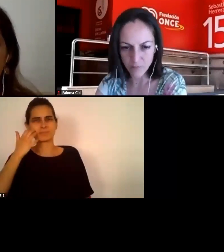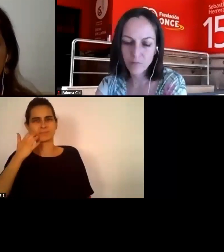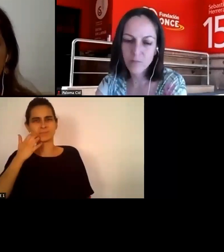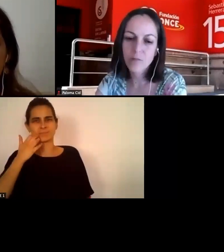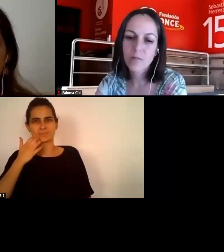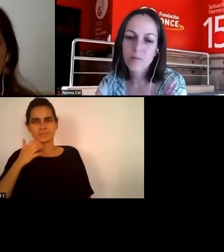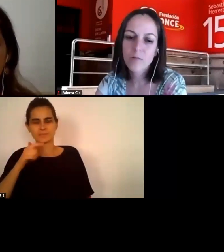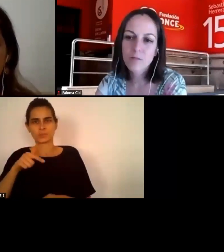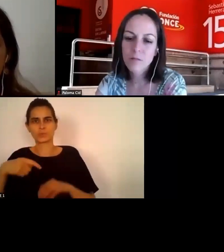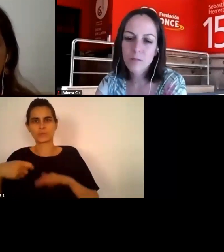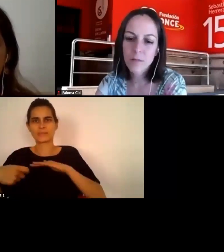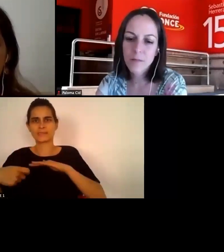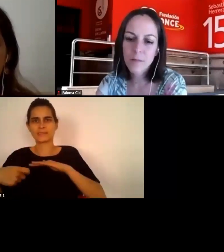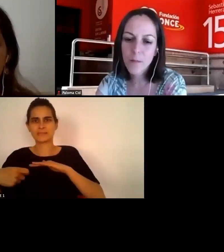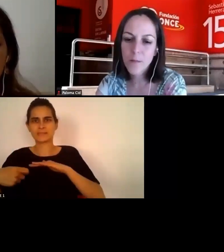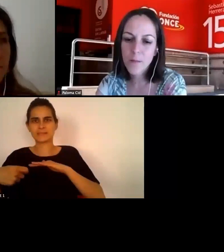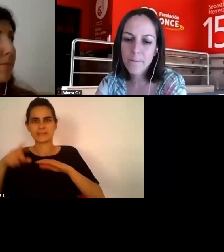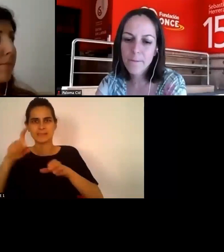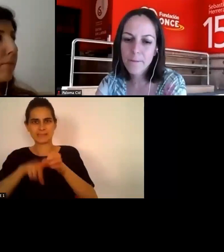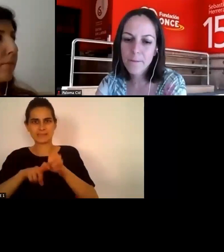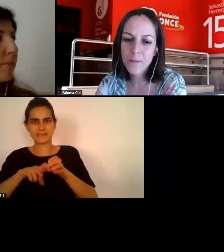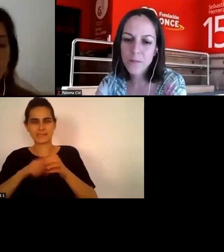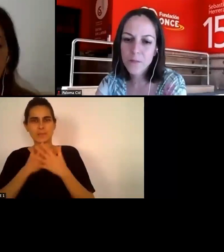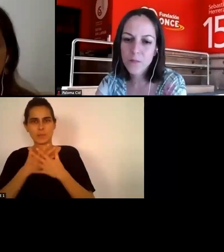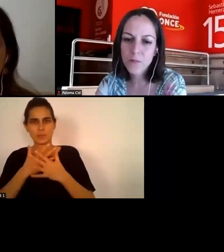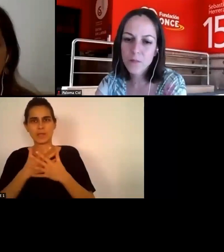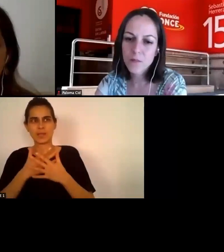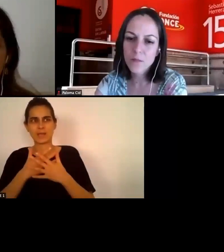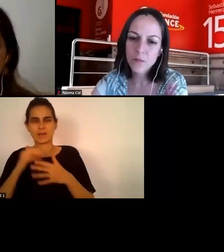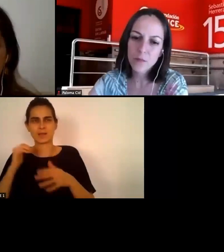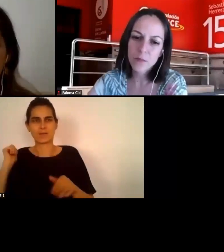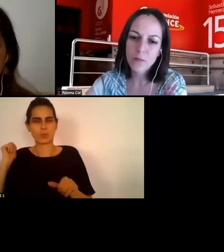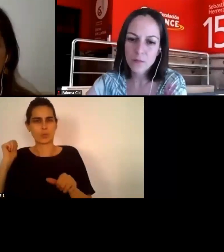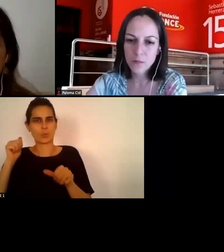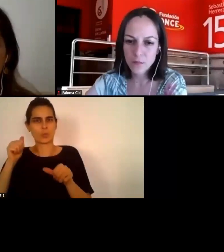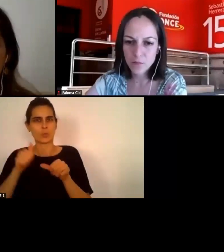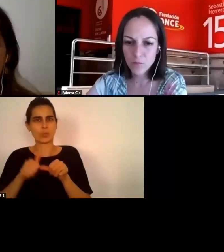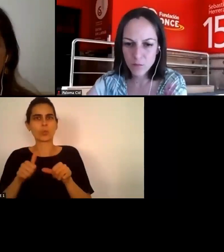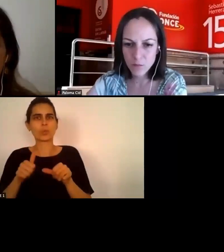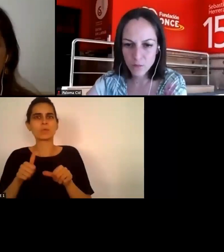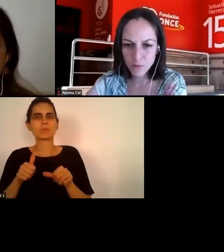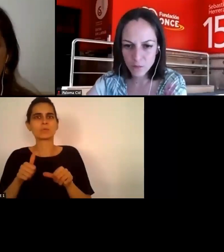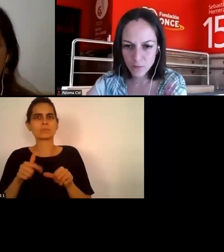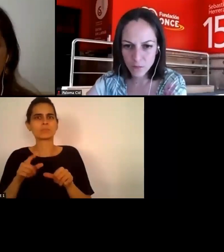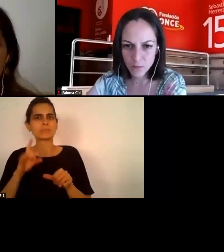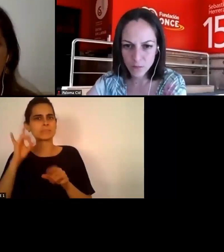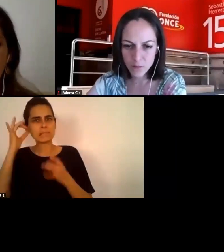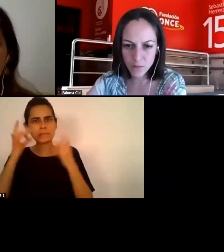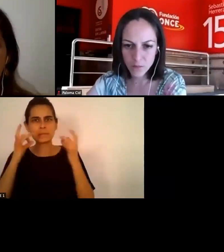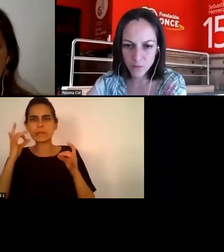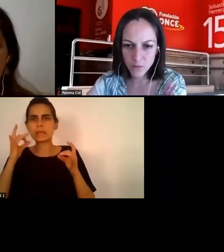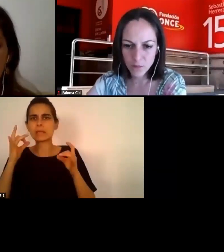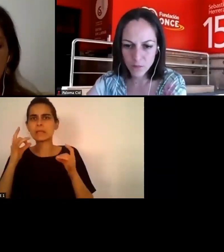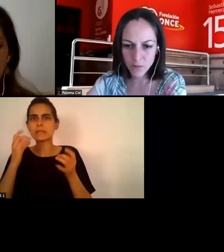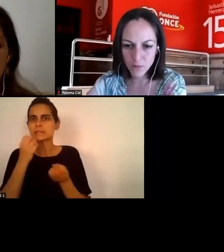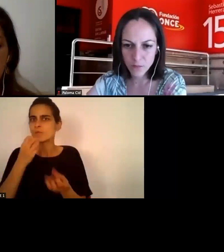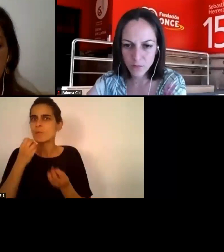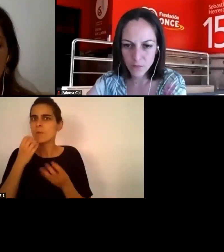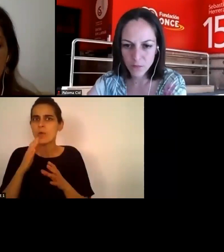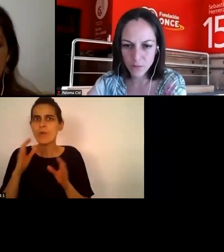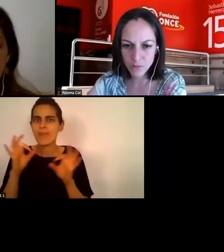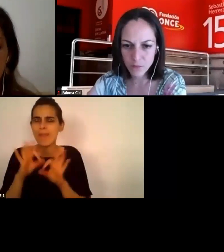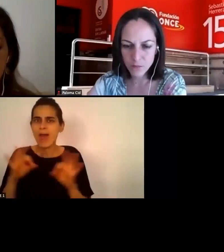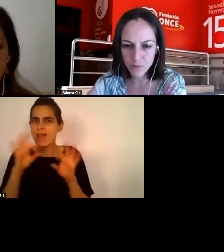que llevas inscrita como voluntaria ninguna información de actividades al respecto. Así que nada, mañana te llamo